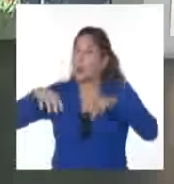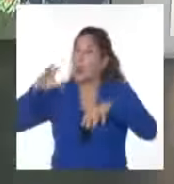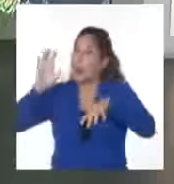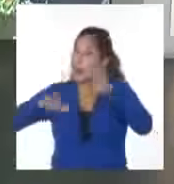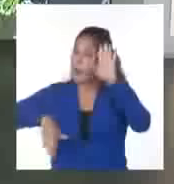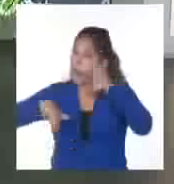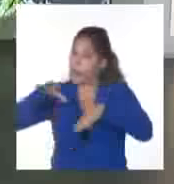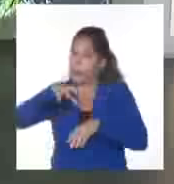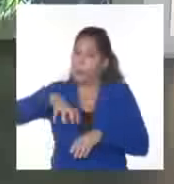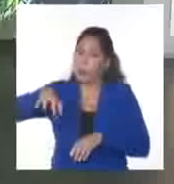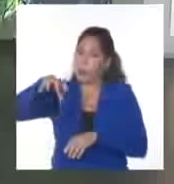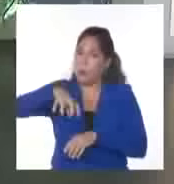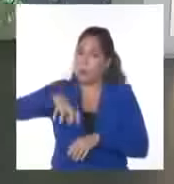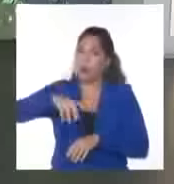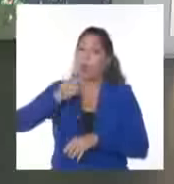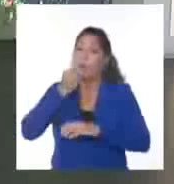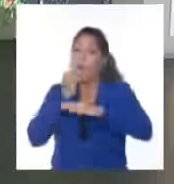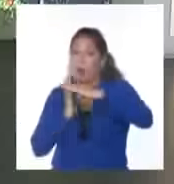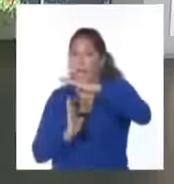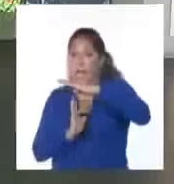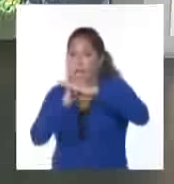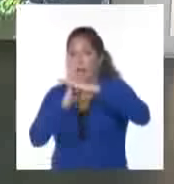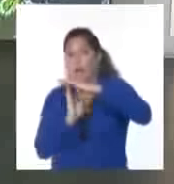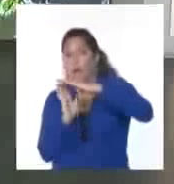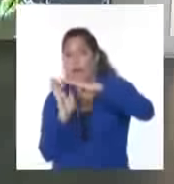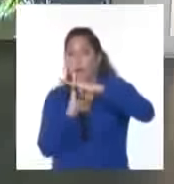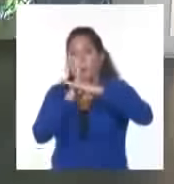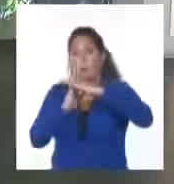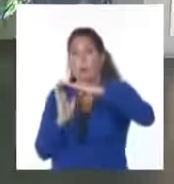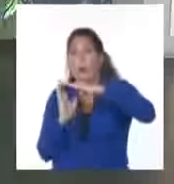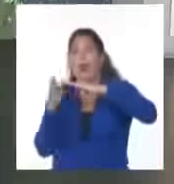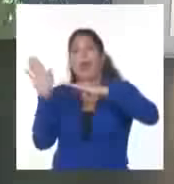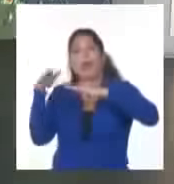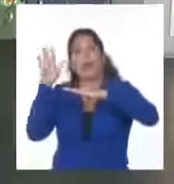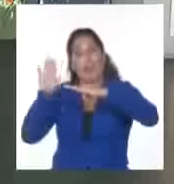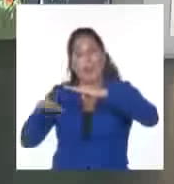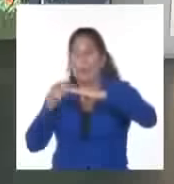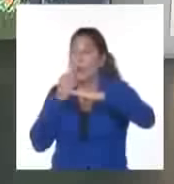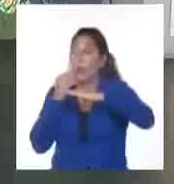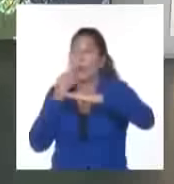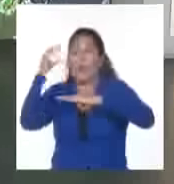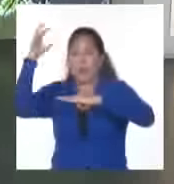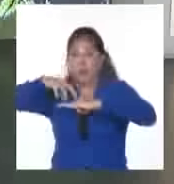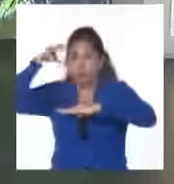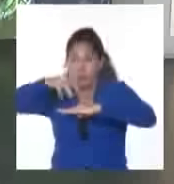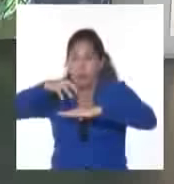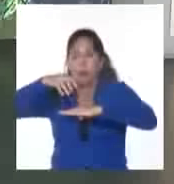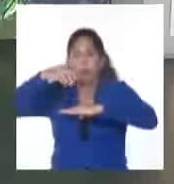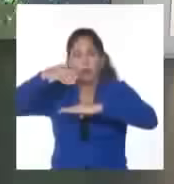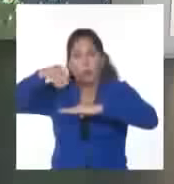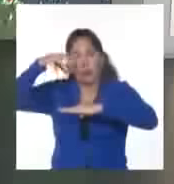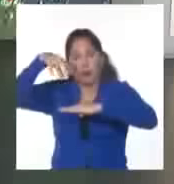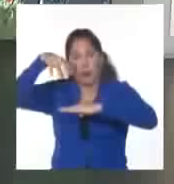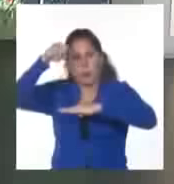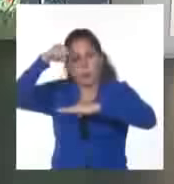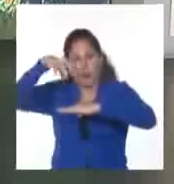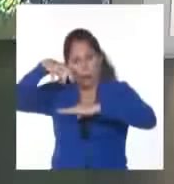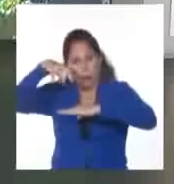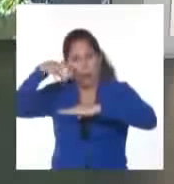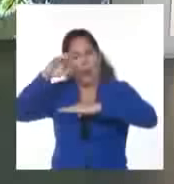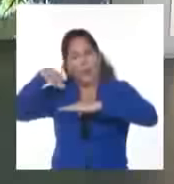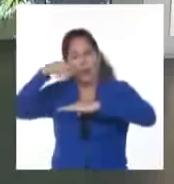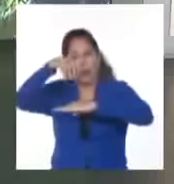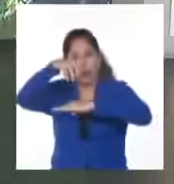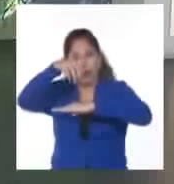zonas más fuertes que crucen y pueden ser lluvias que pueden llegar a ser fuertes, localmente intensas, que es un